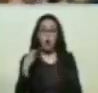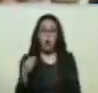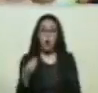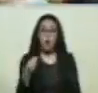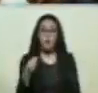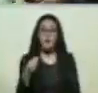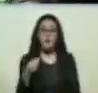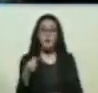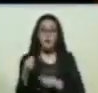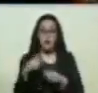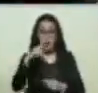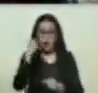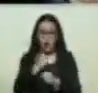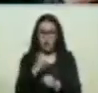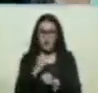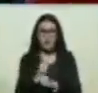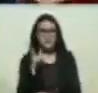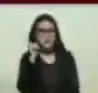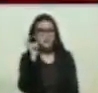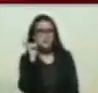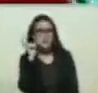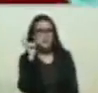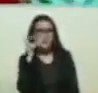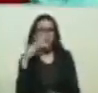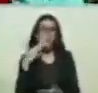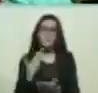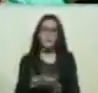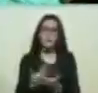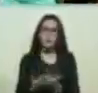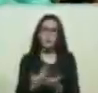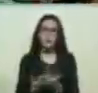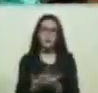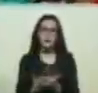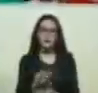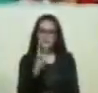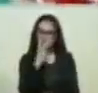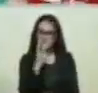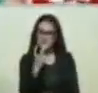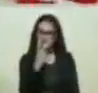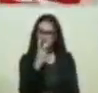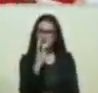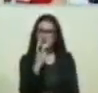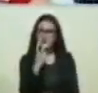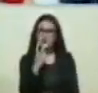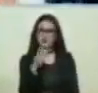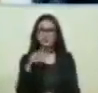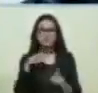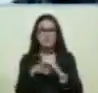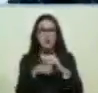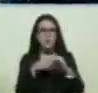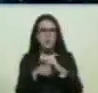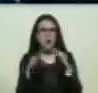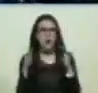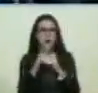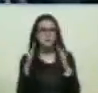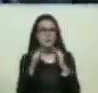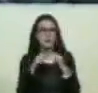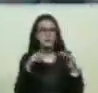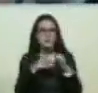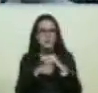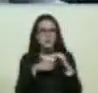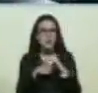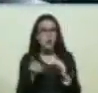la jornada, escuchando las propuestas y visitándoles en esos abordajes casa por casa.